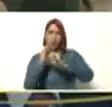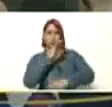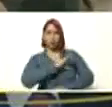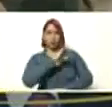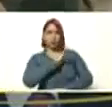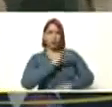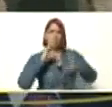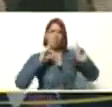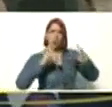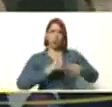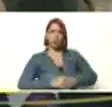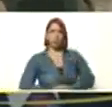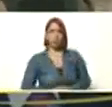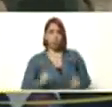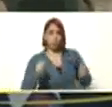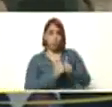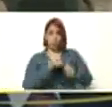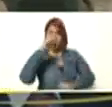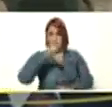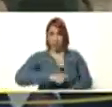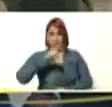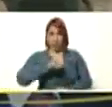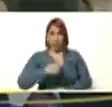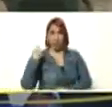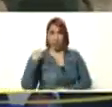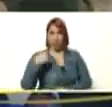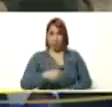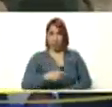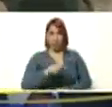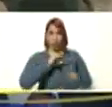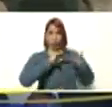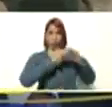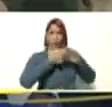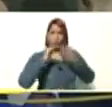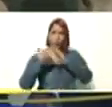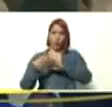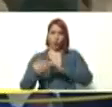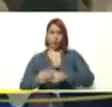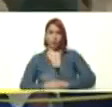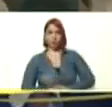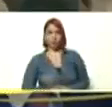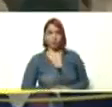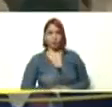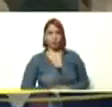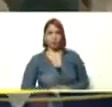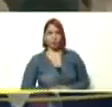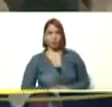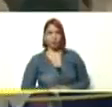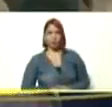y con las necesidades que tengan en la comunidad, con un